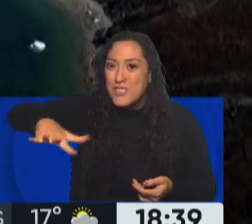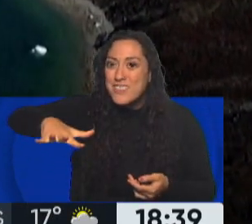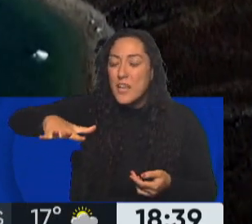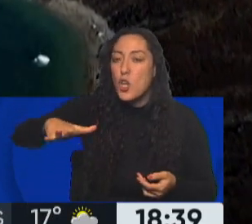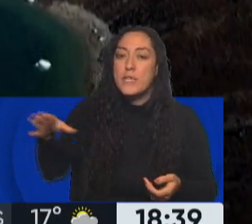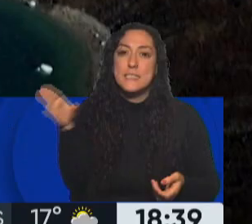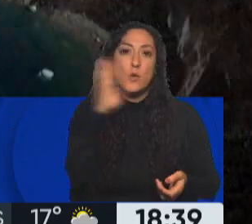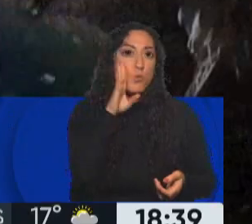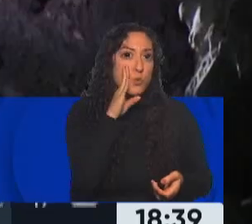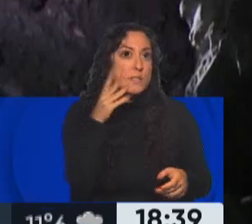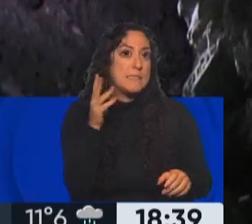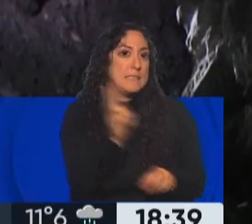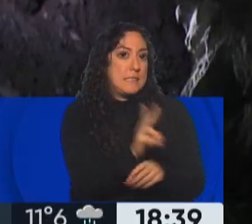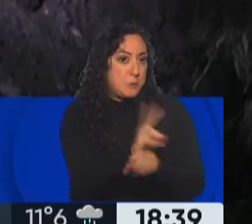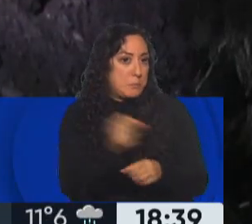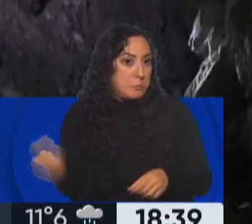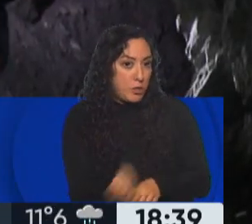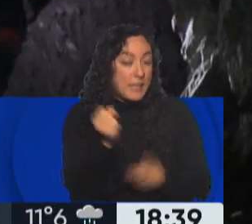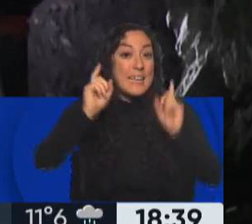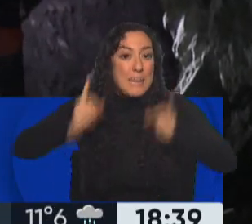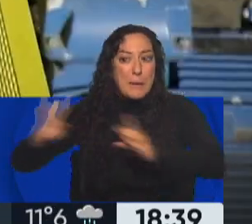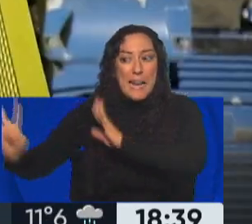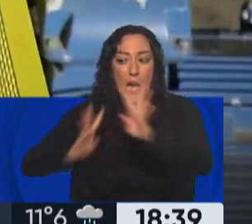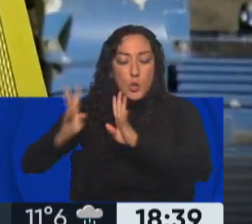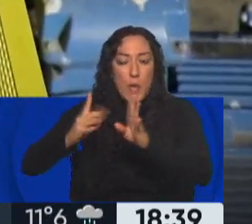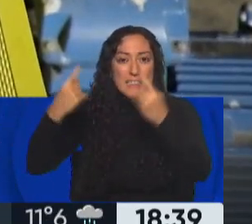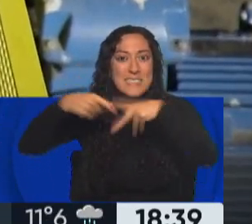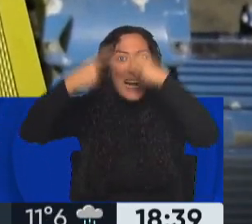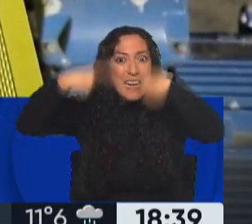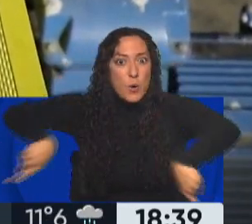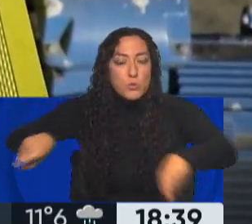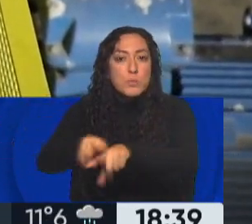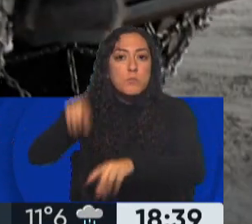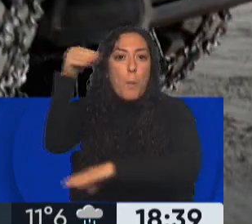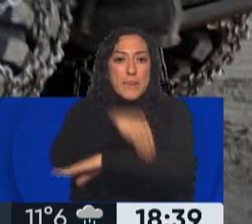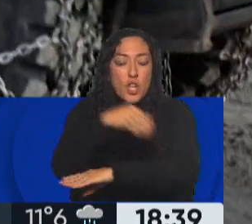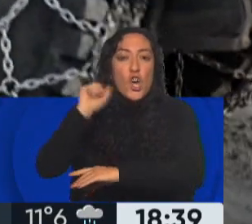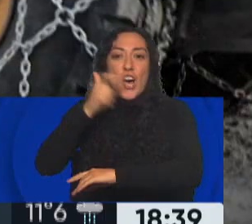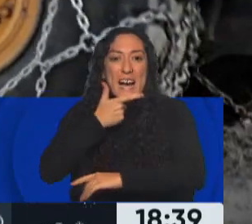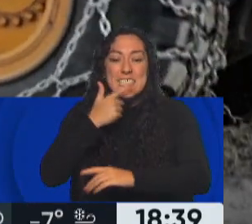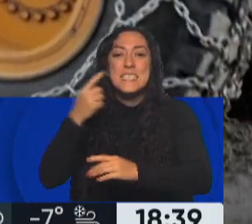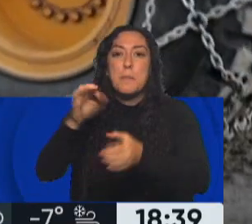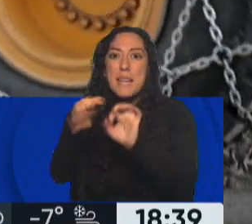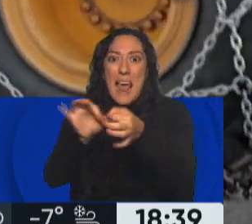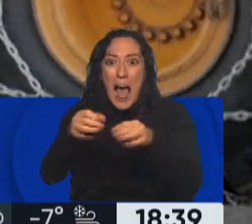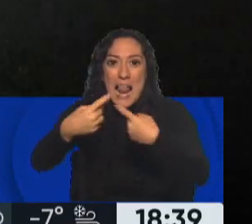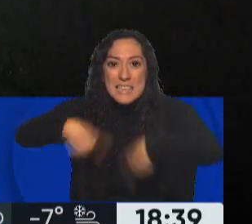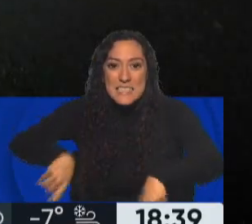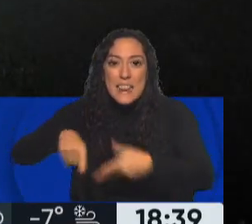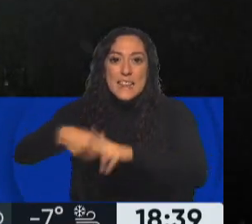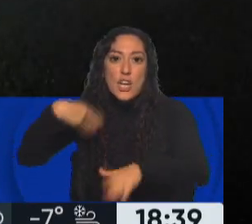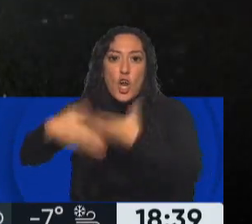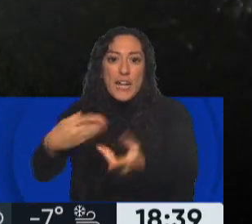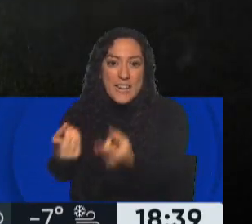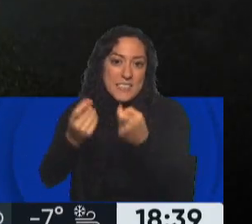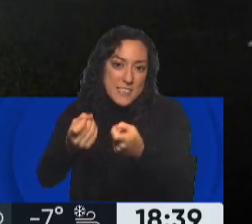Estados Unidos, y los recursos naturales que están en su territorio, como petróleo, gas y minerales críticos para usos tecnológicos